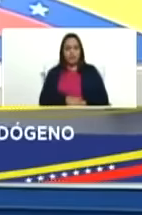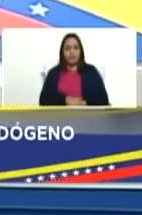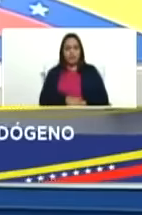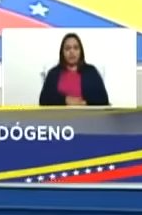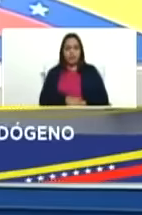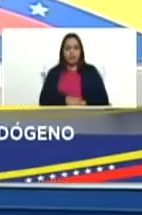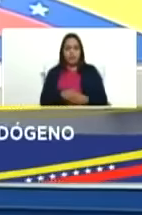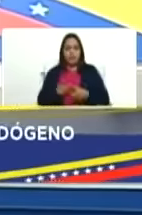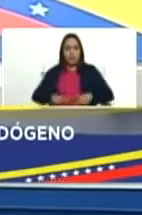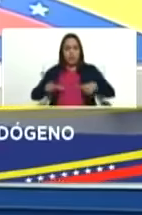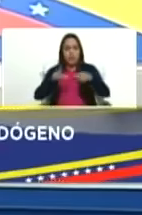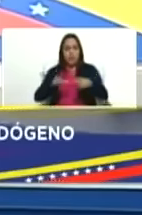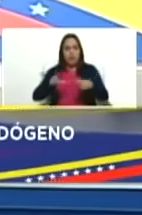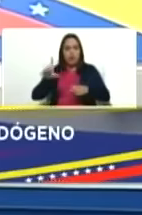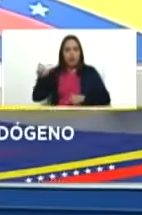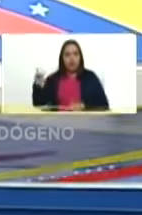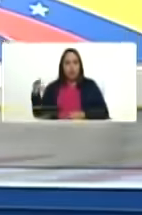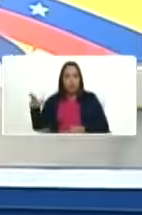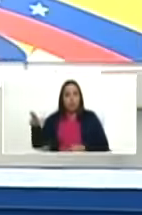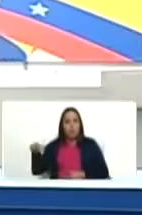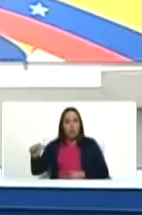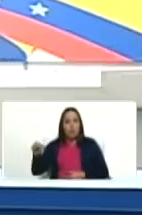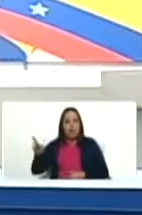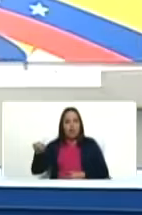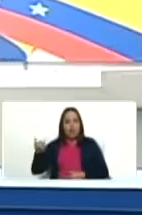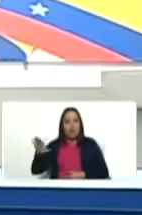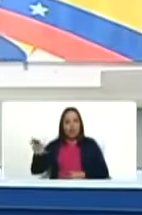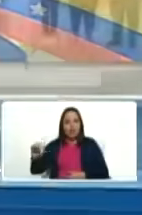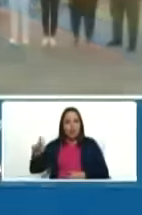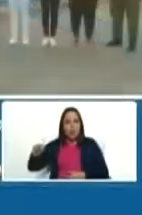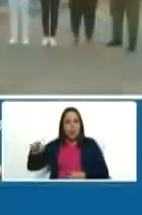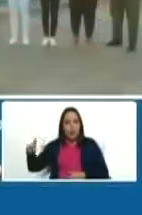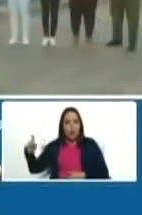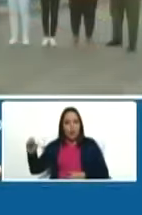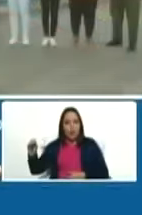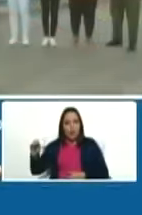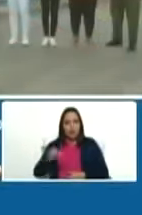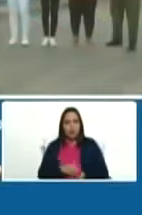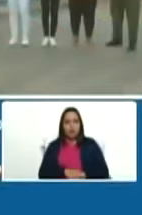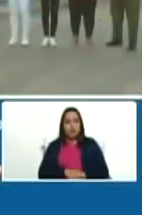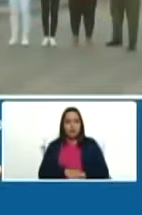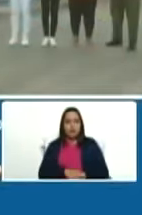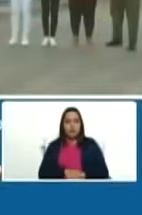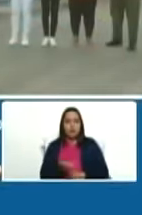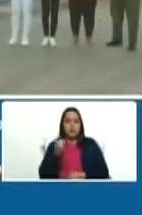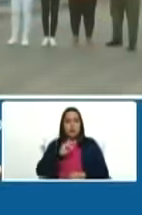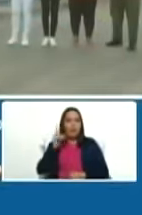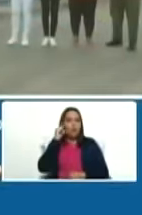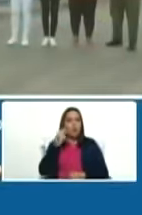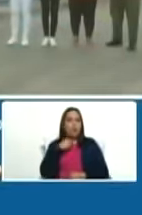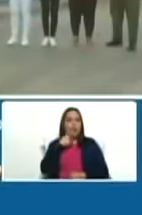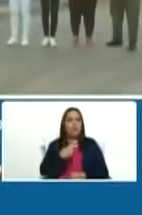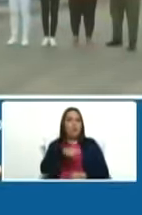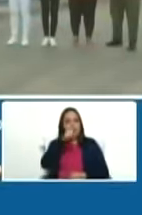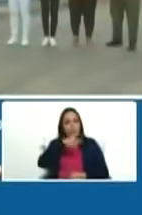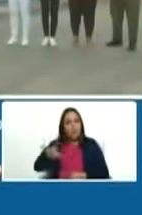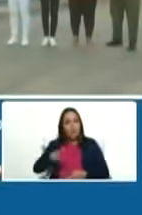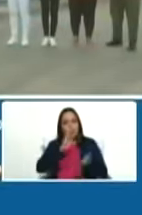en el sector Guaricongo. Allá en el sector Guaricongo, allá está la vocera del Poder